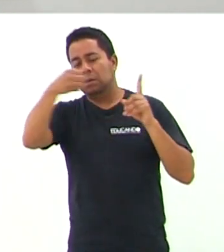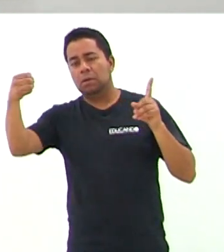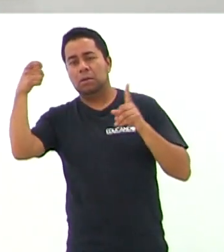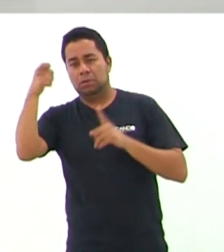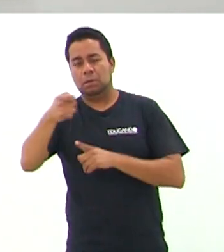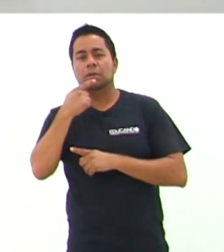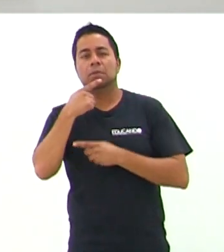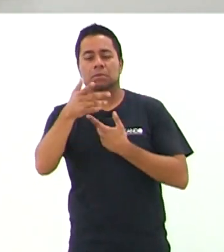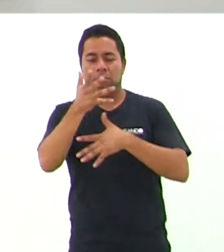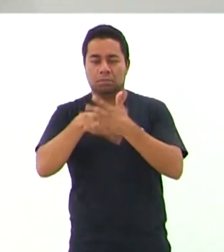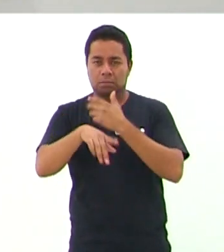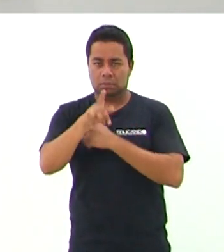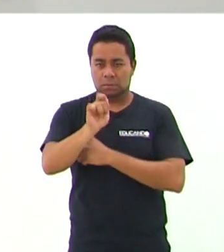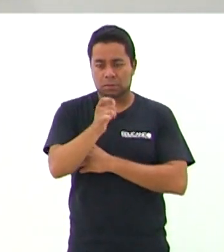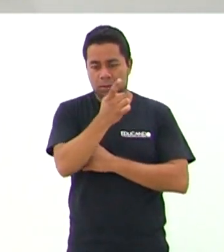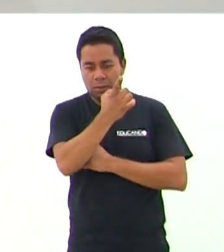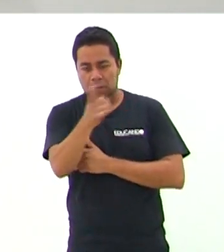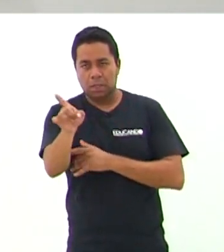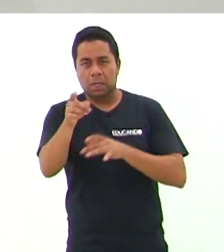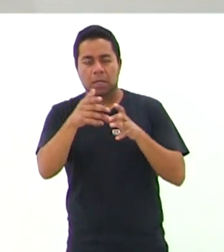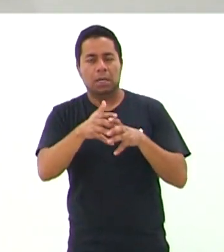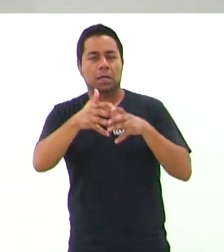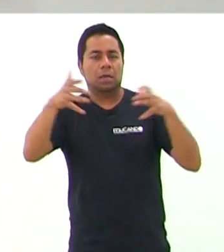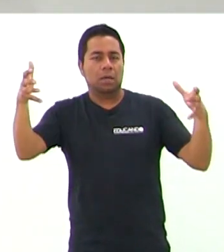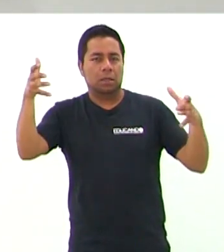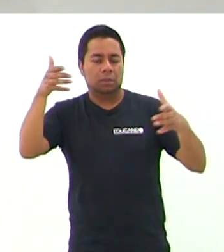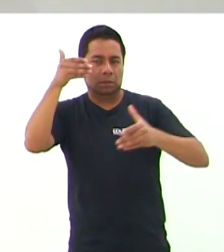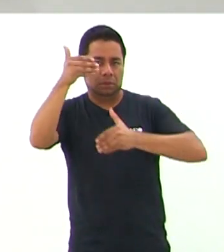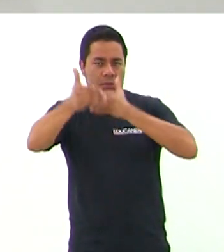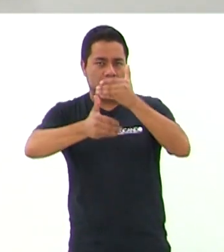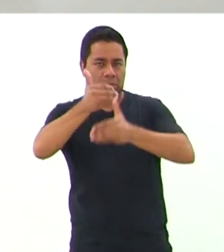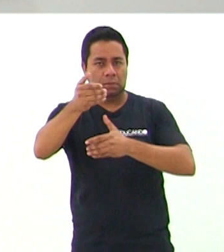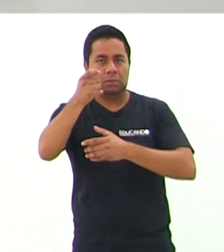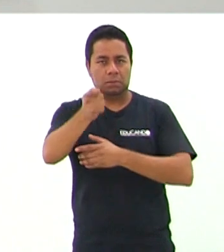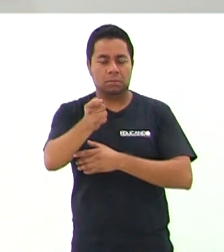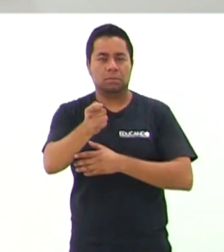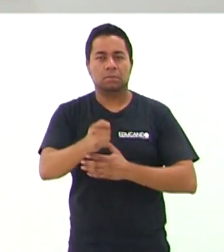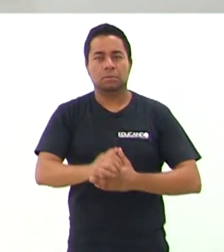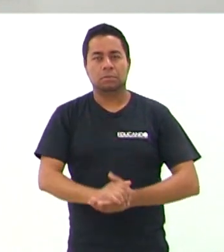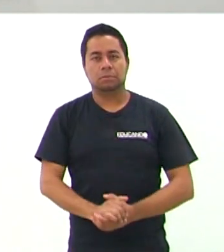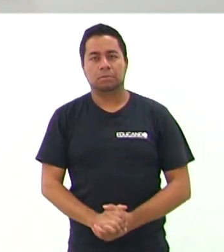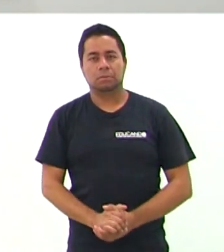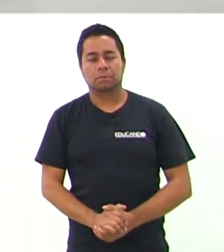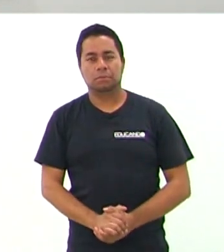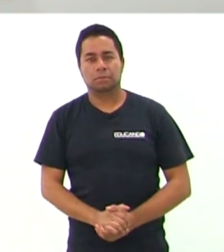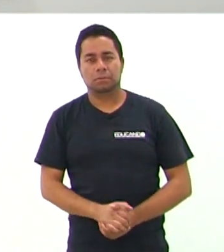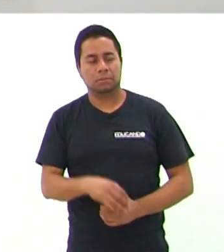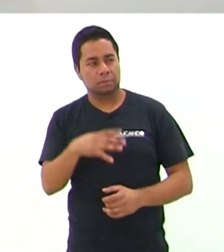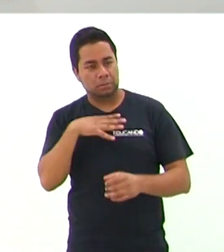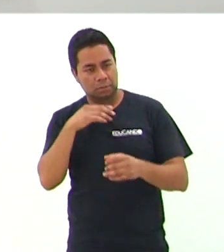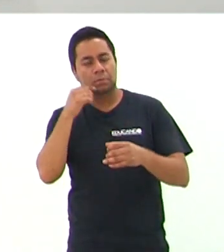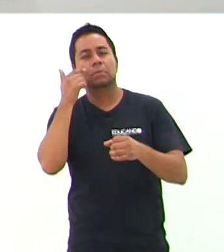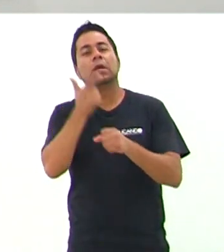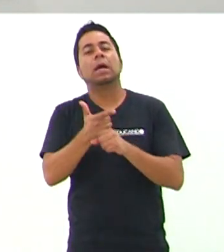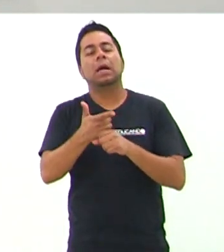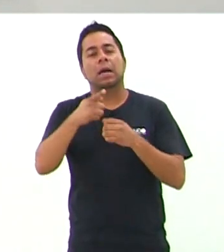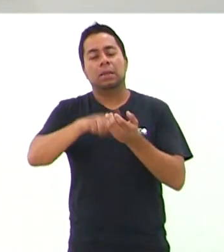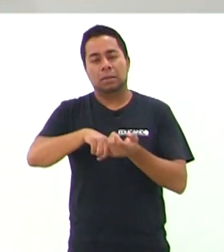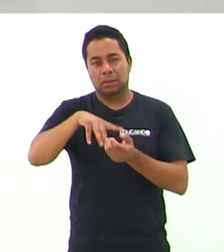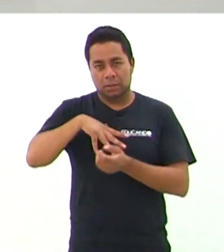que dice de gran trascendencia, estamos encontrando que vamos a tener